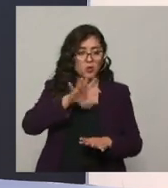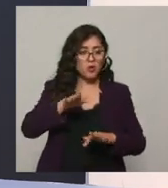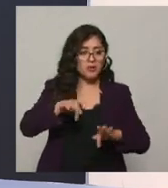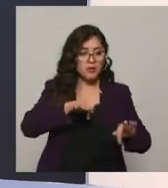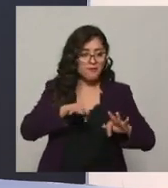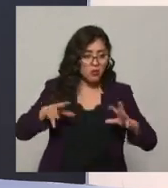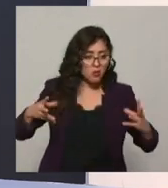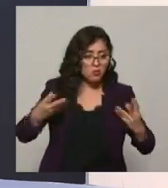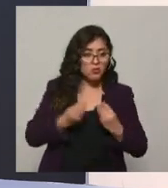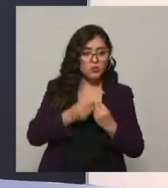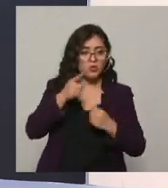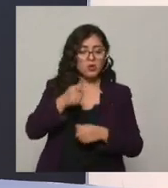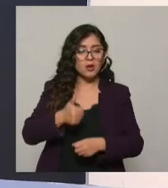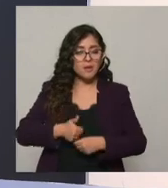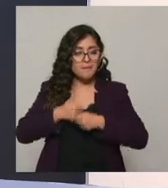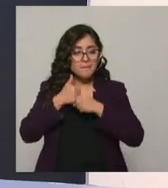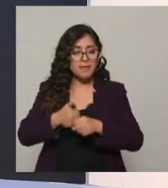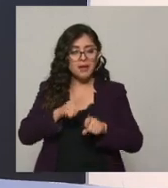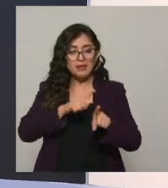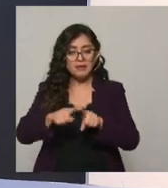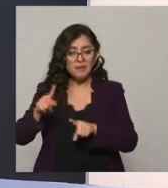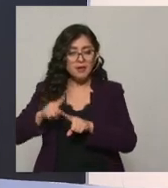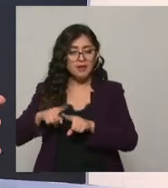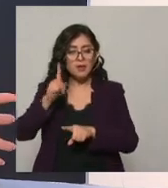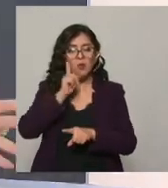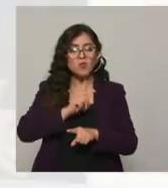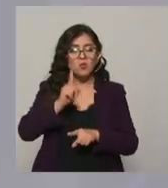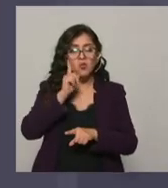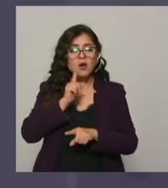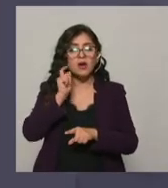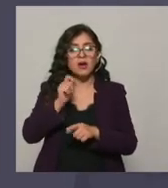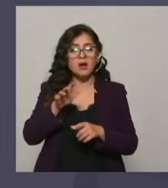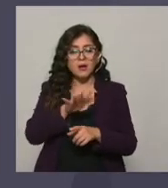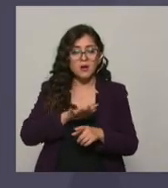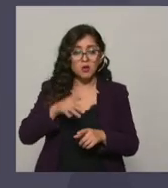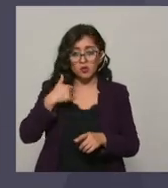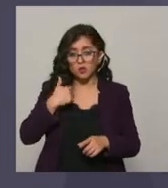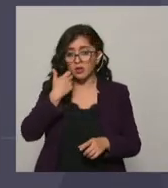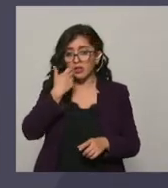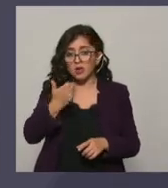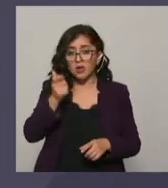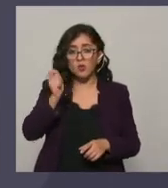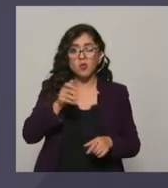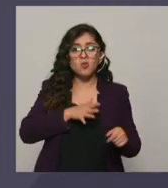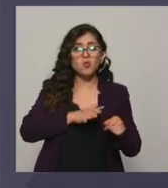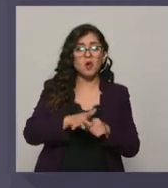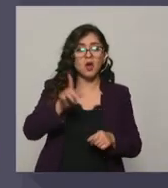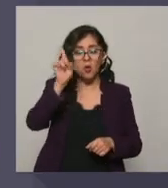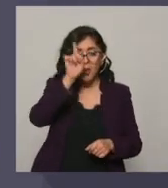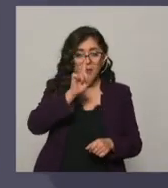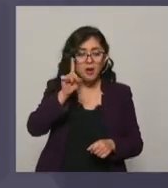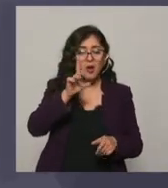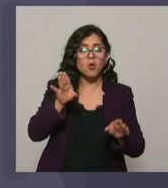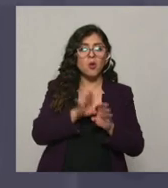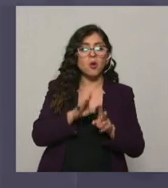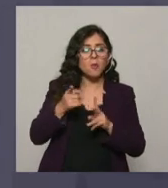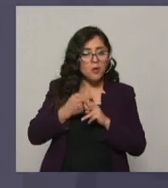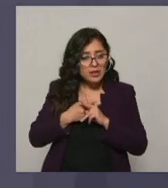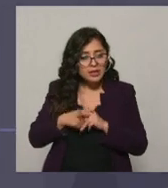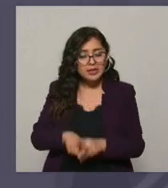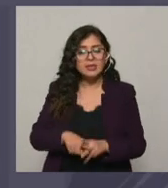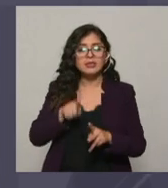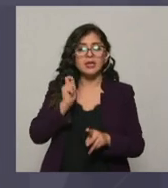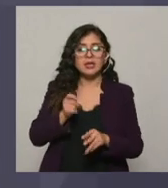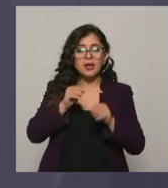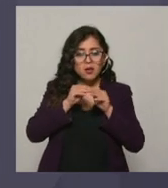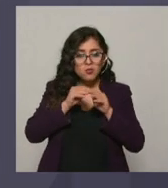padeciendo las mujeres en sus ámbitos. Entonces, en este sentido sí quisiera una opinión de cómo ven este inicio, esta campaña